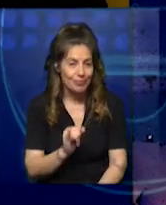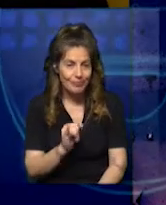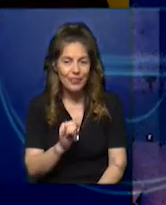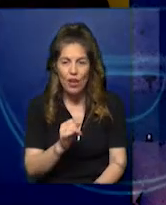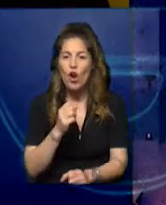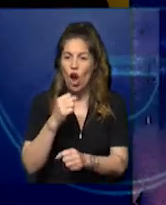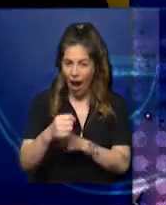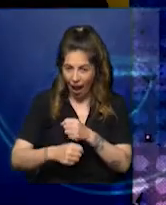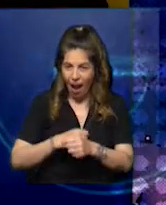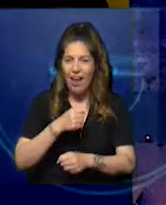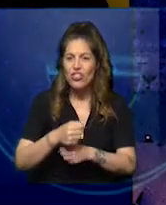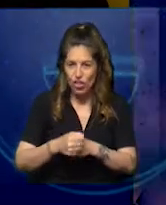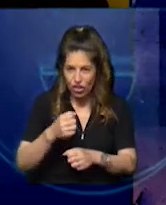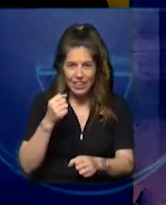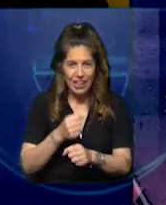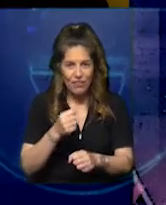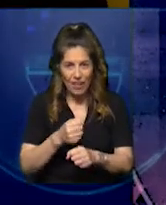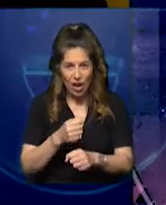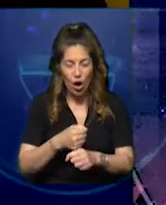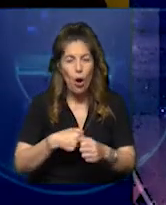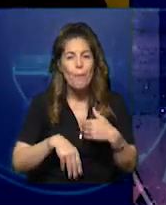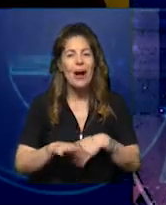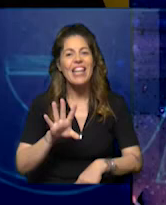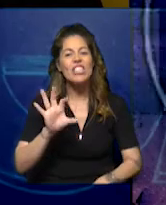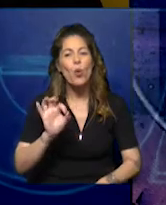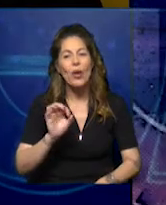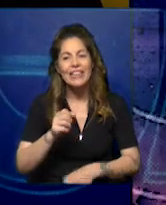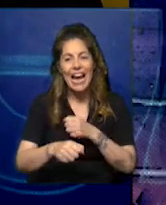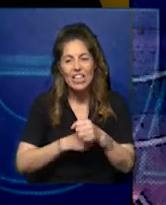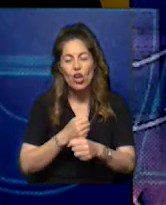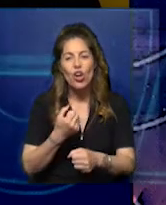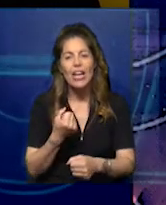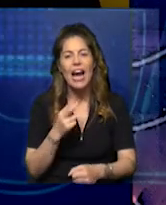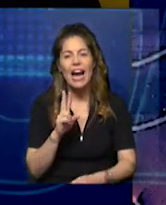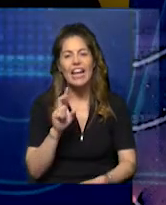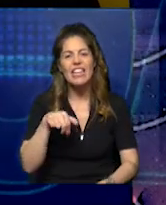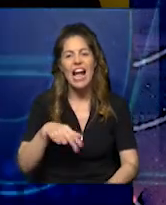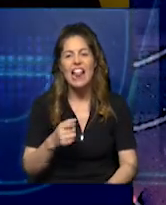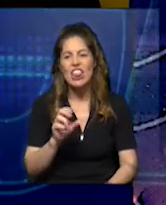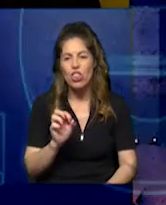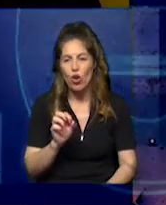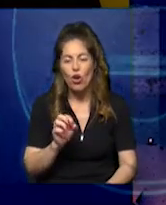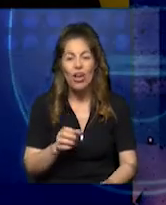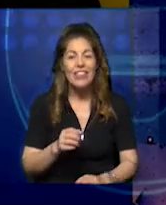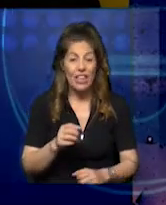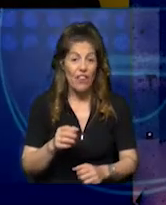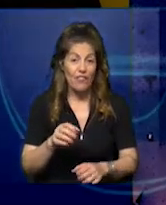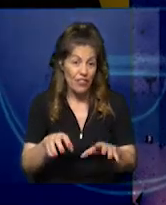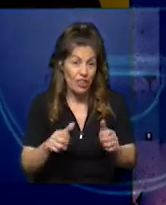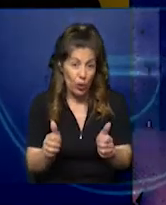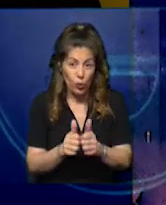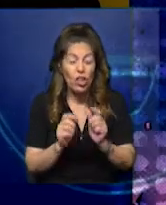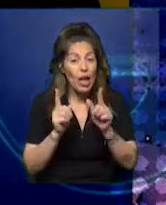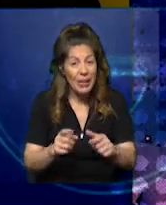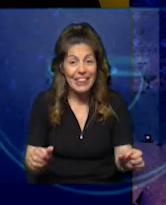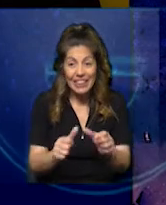trabajo nosotros con Arnaldo más de 50 años de convivencia y de actividad e atendiendo a